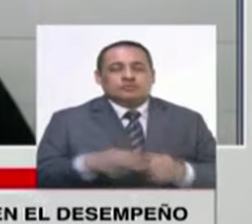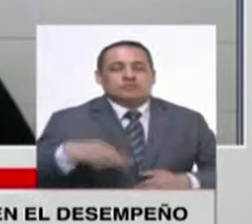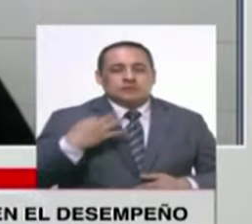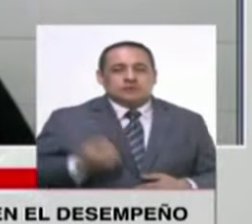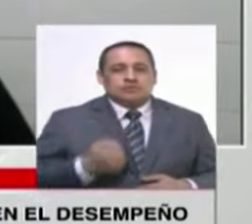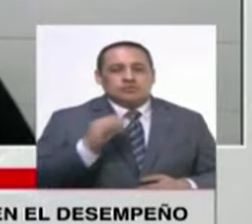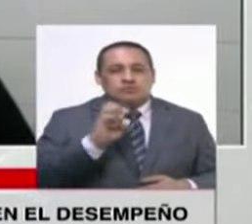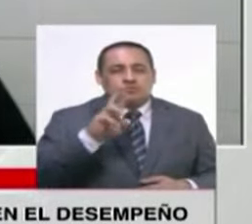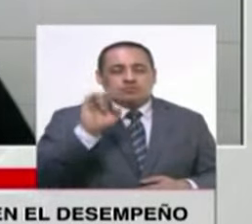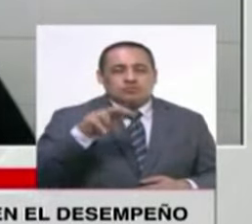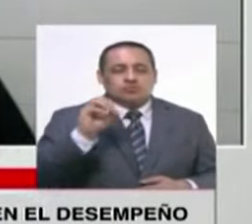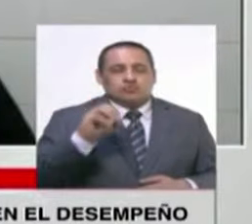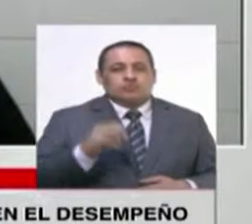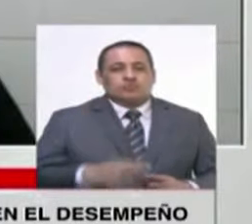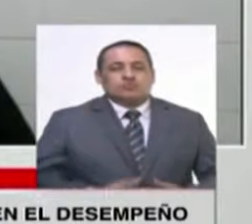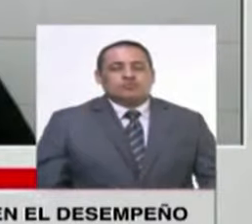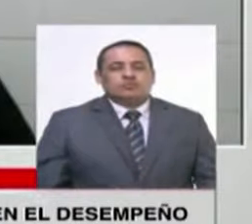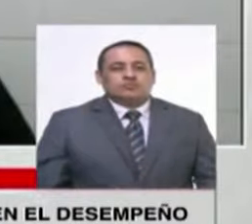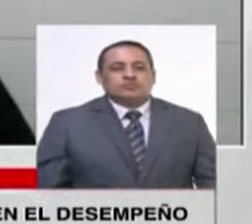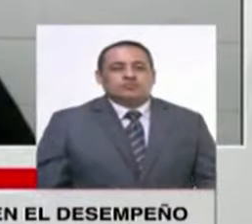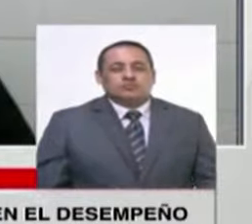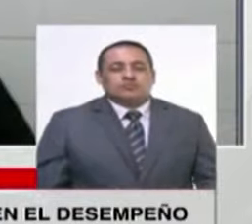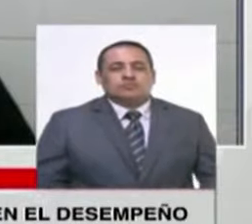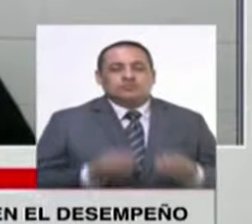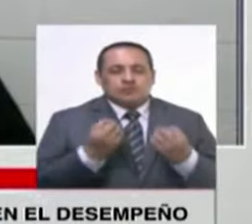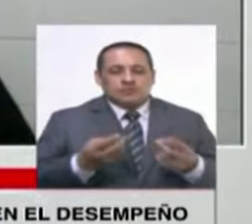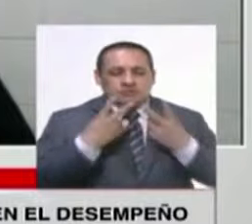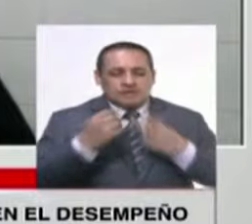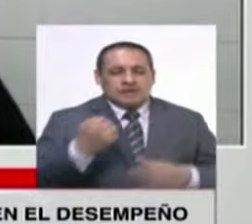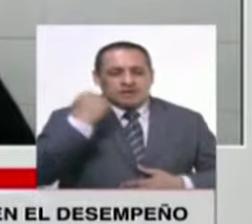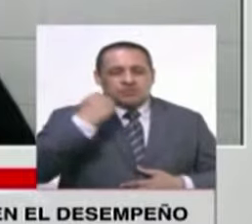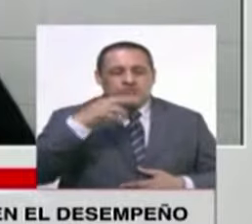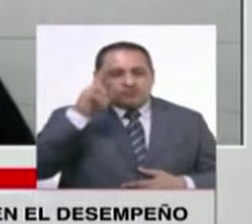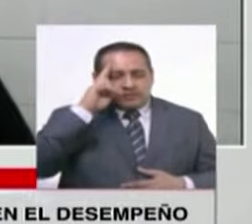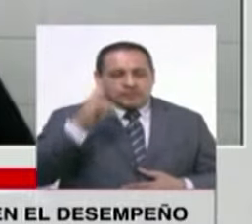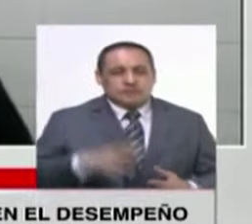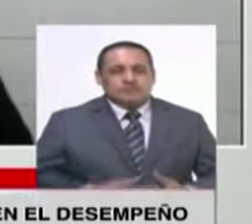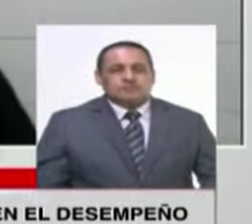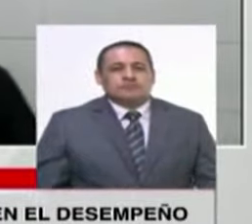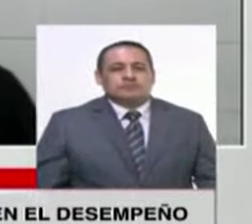señor Bruno Pacheco? ¿Por qué se ganó la confianza?